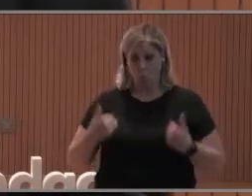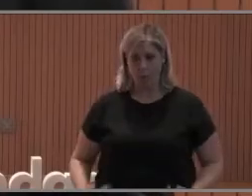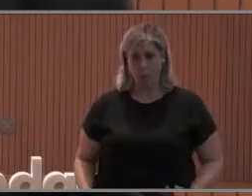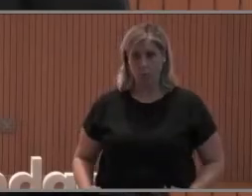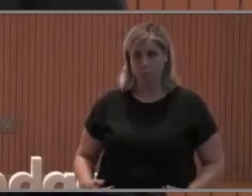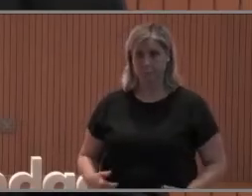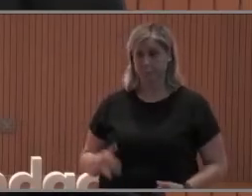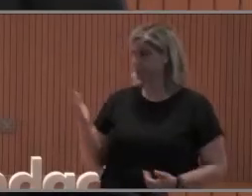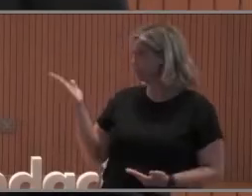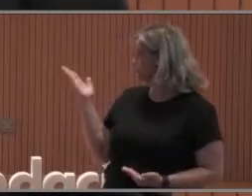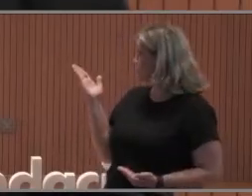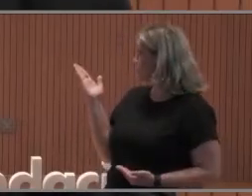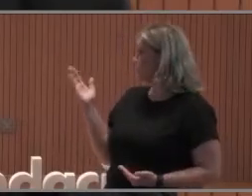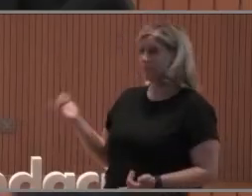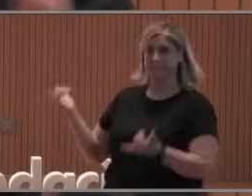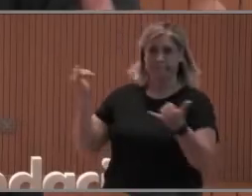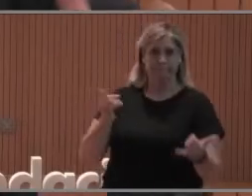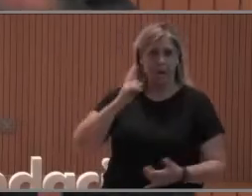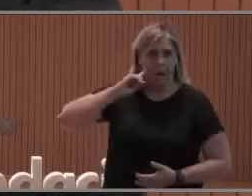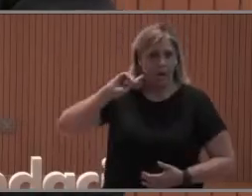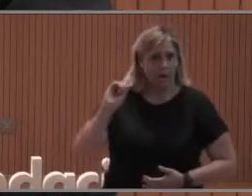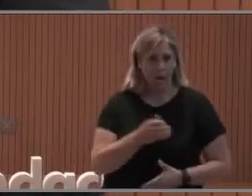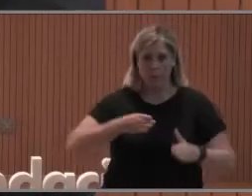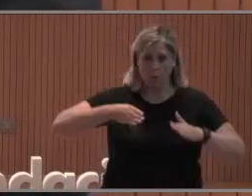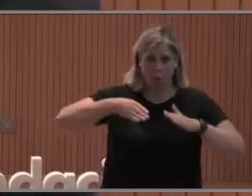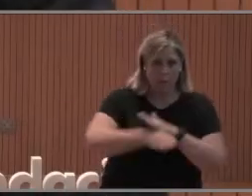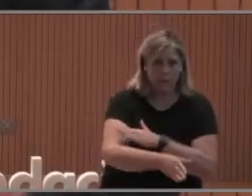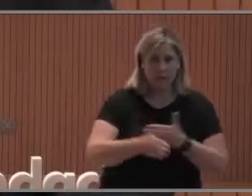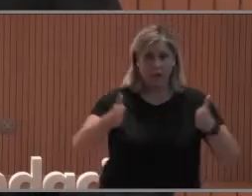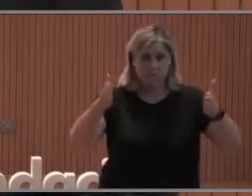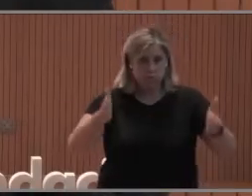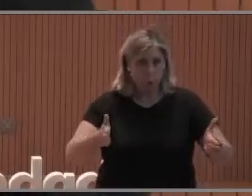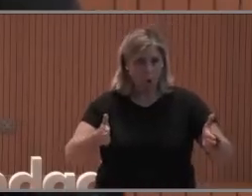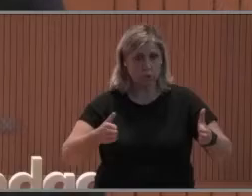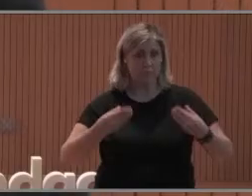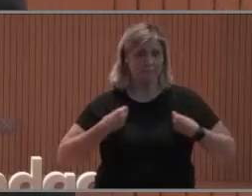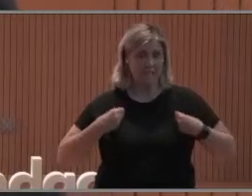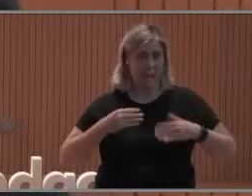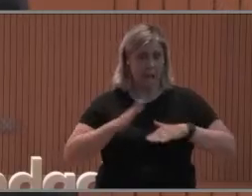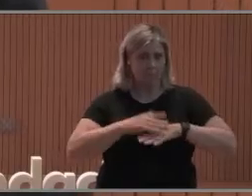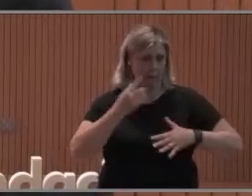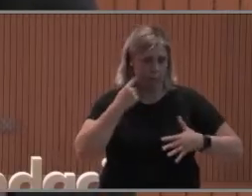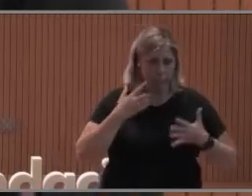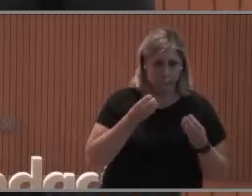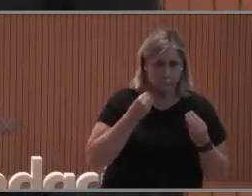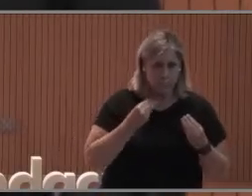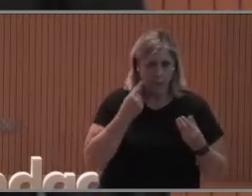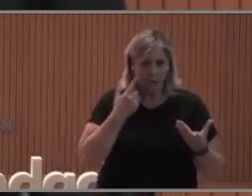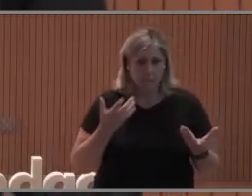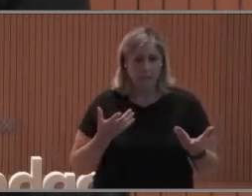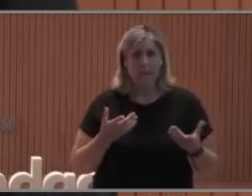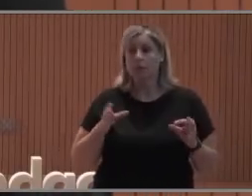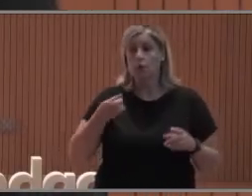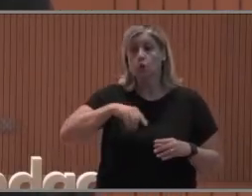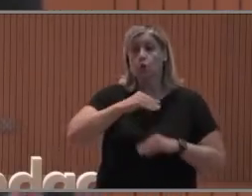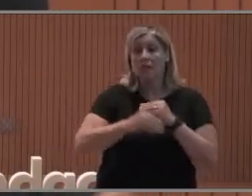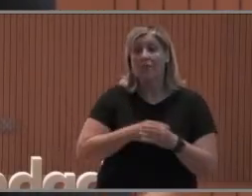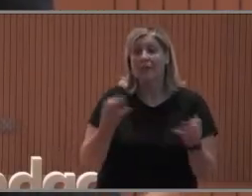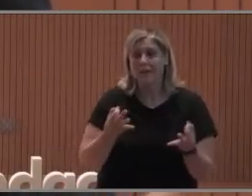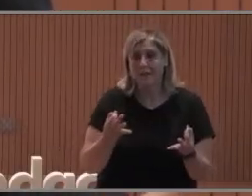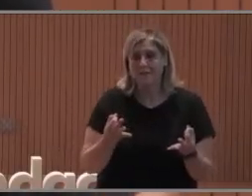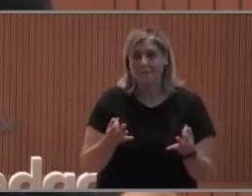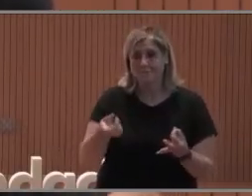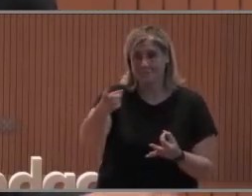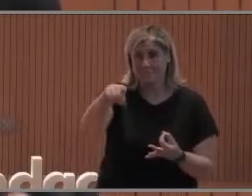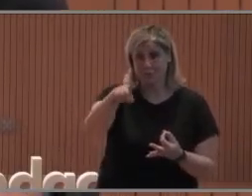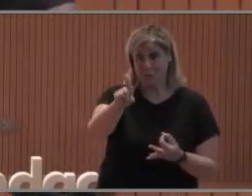trajeron, rápidamente pues, lo pasamos a nuestro box de vitales Y lo que teníamos que hacer, ¿qué es? Seguramente